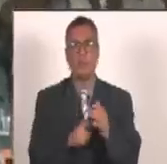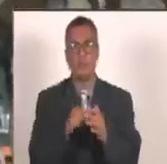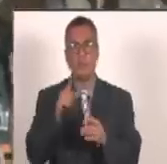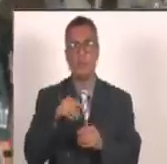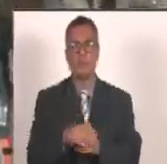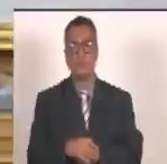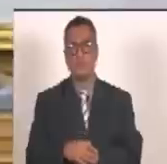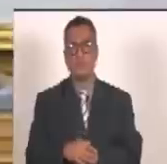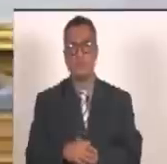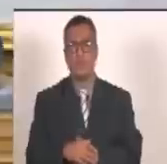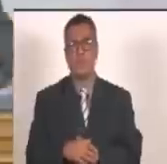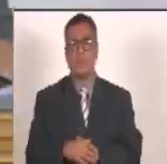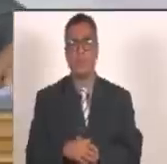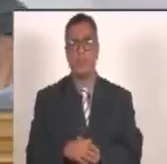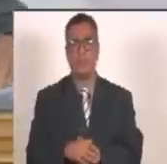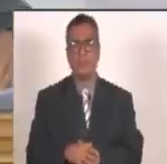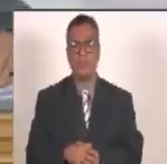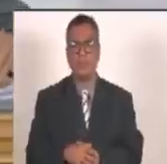unanimidad.